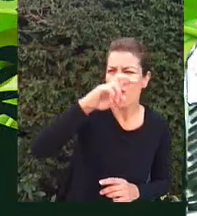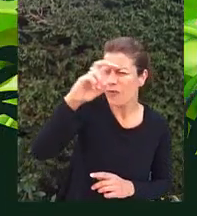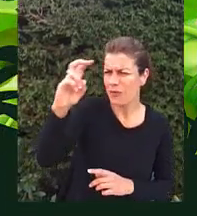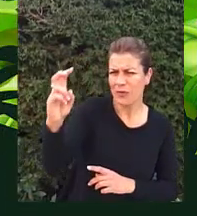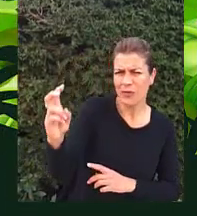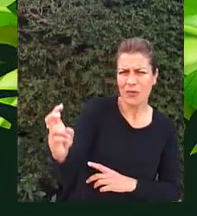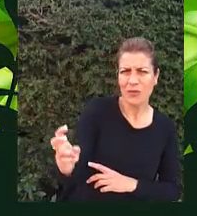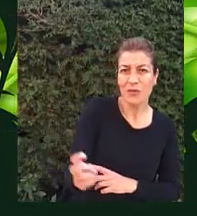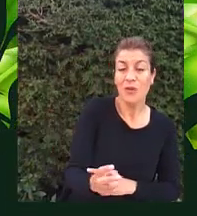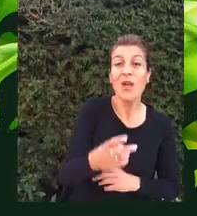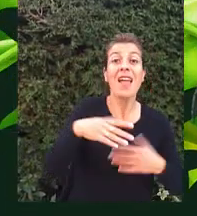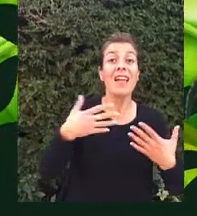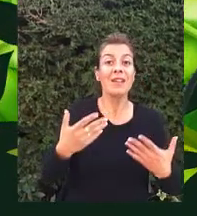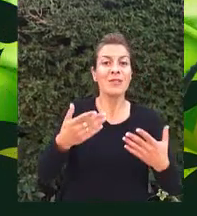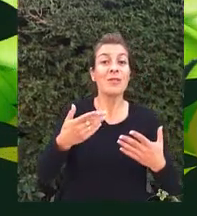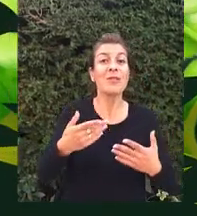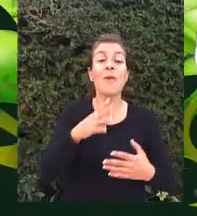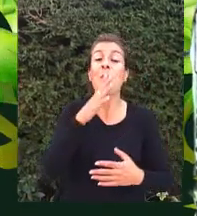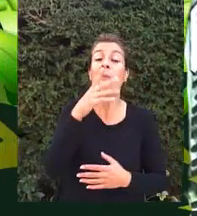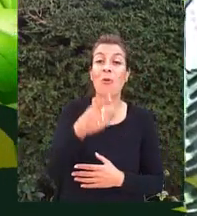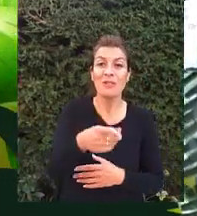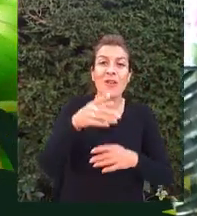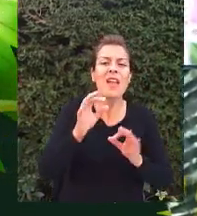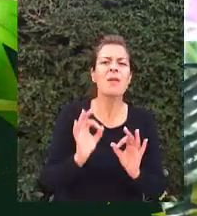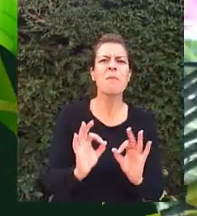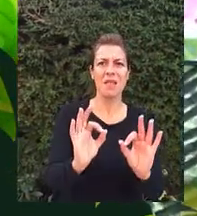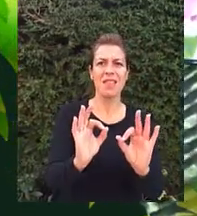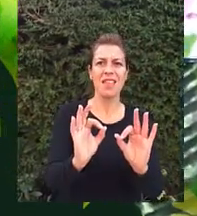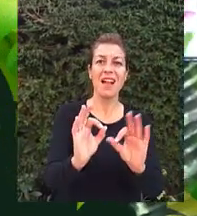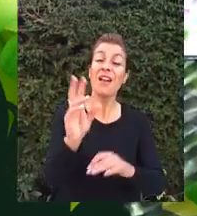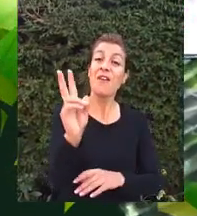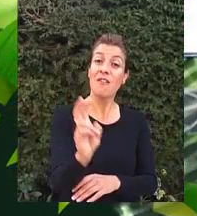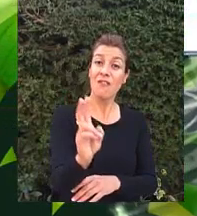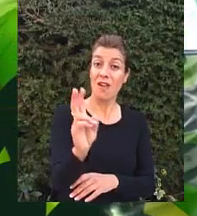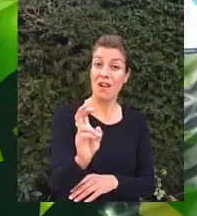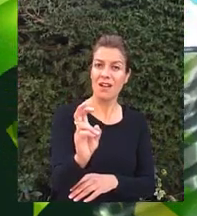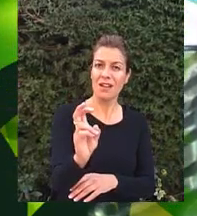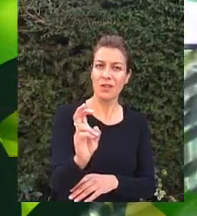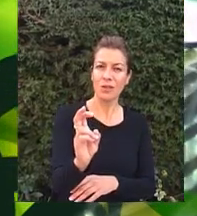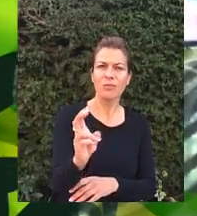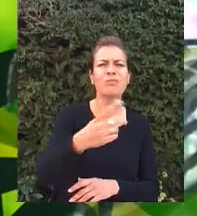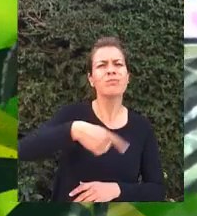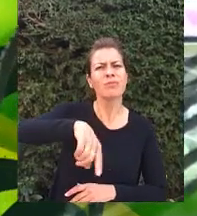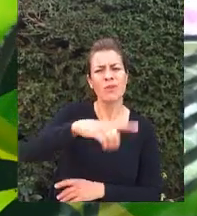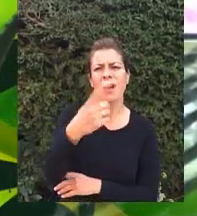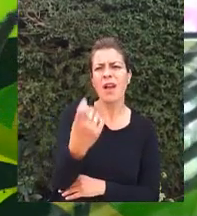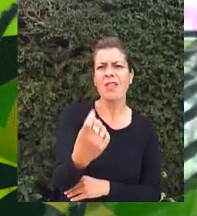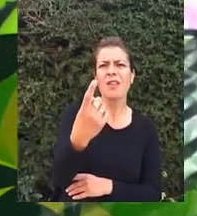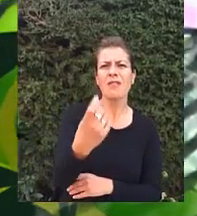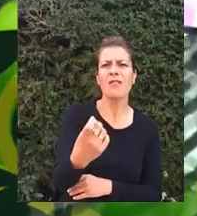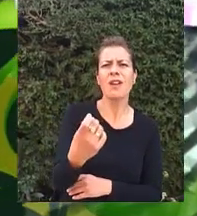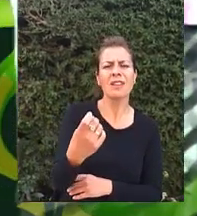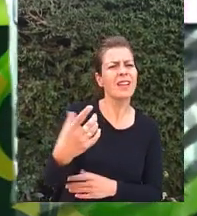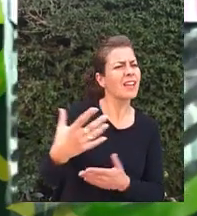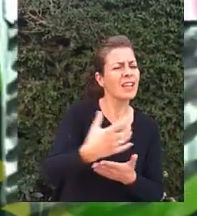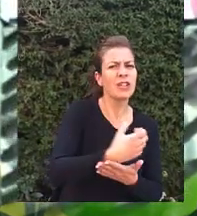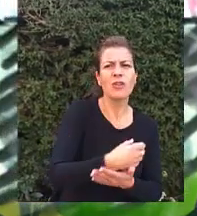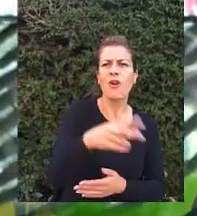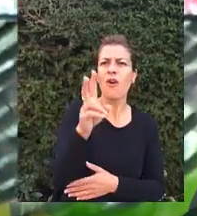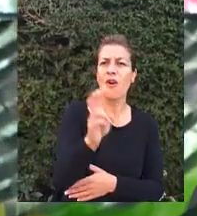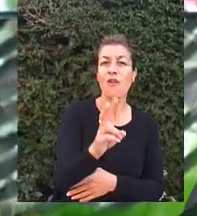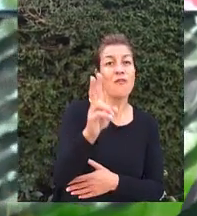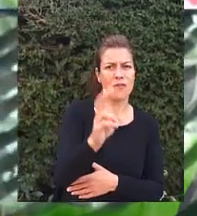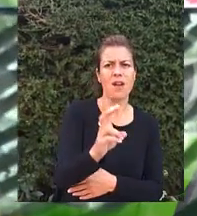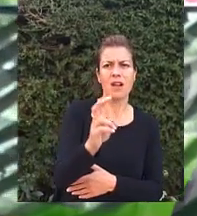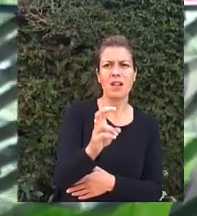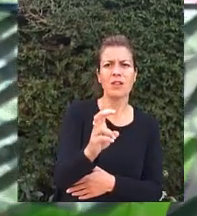preciosas figuras alumbradas. Esto lo hizo especial, válido. Mientras que no aceptemos que todos somos